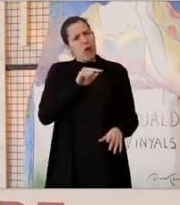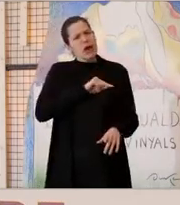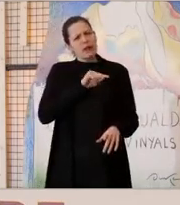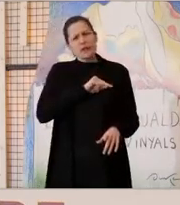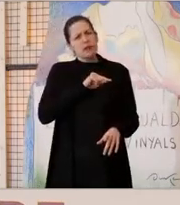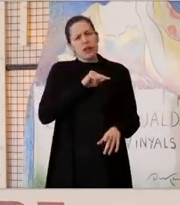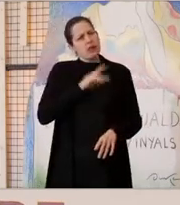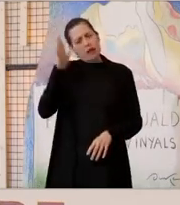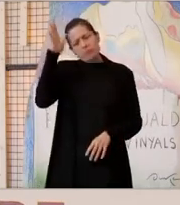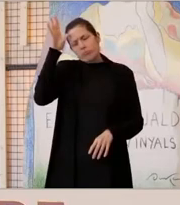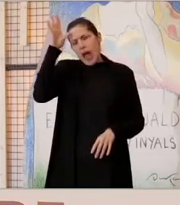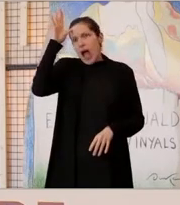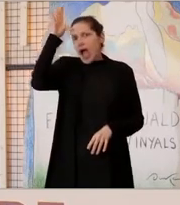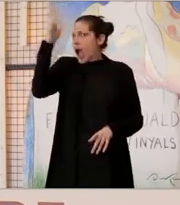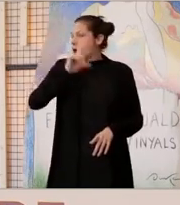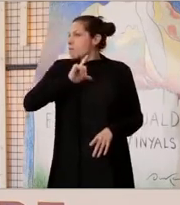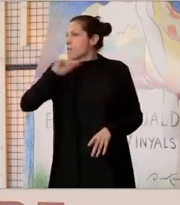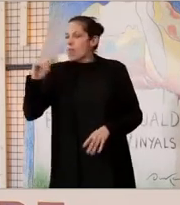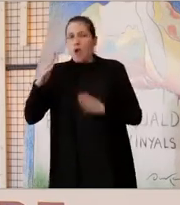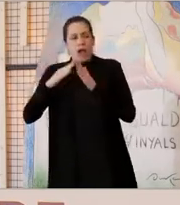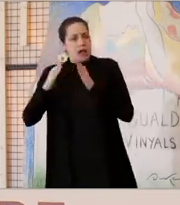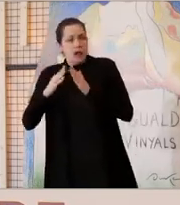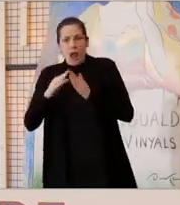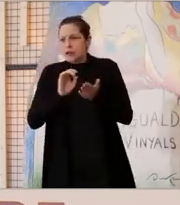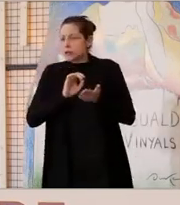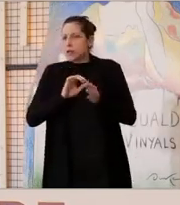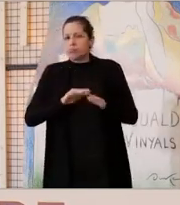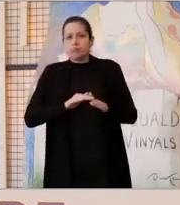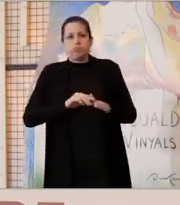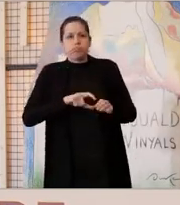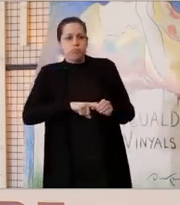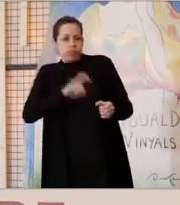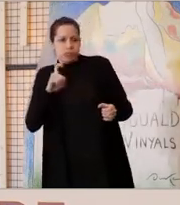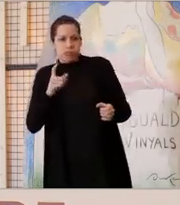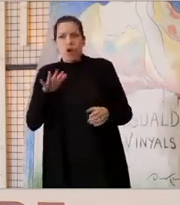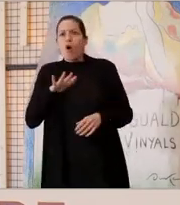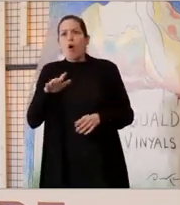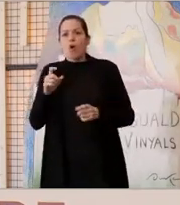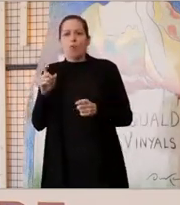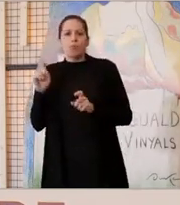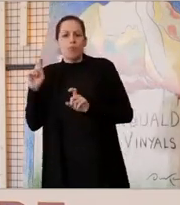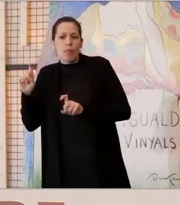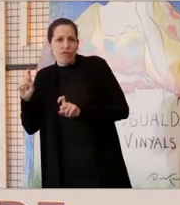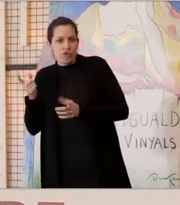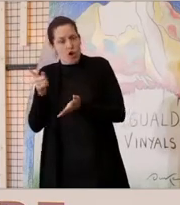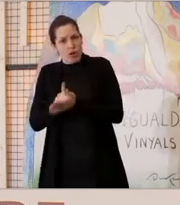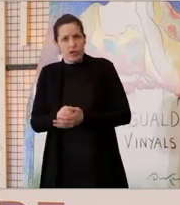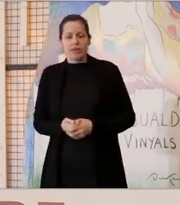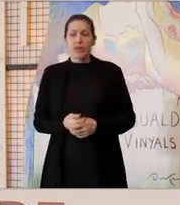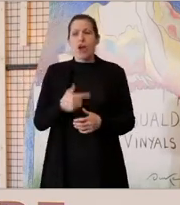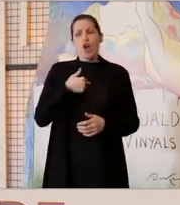aguanto más me voy a mi casa y a mis cosas a mi puesto el profe o lo que sea yo sí Yo por eso